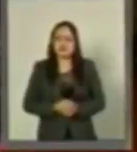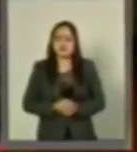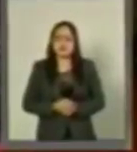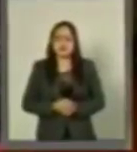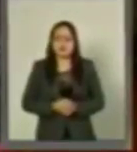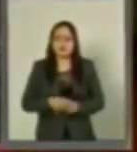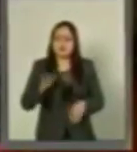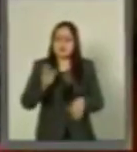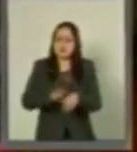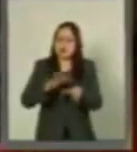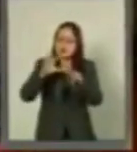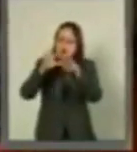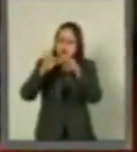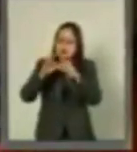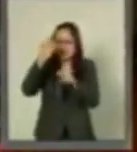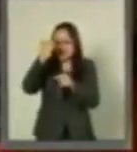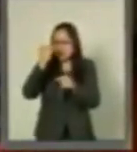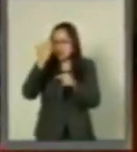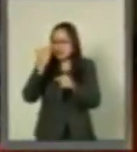dar más argumentos para,